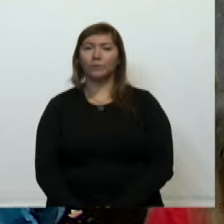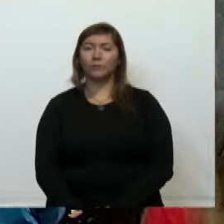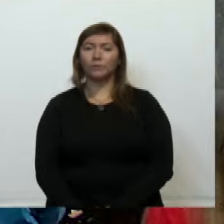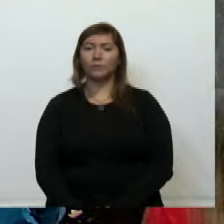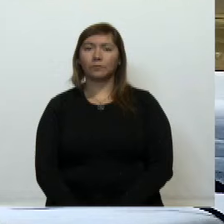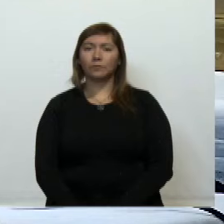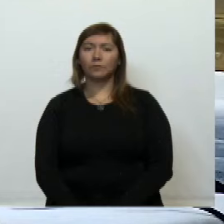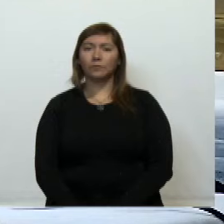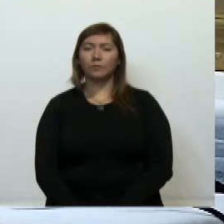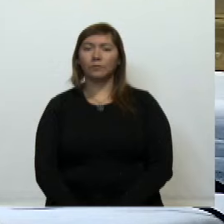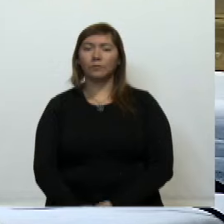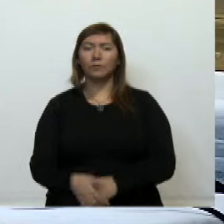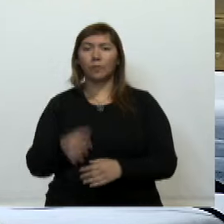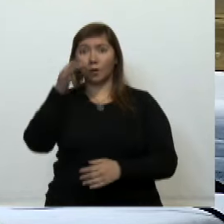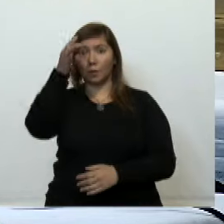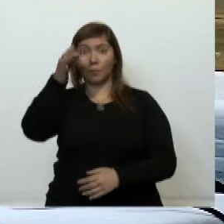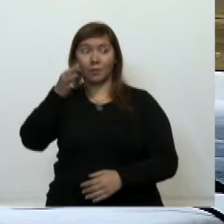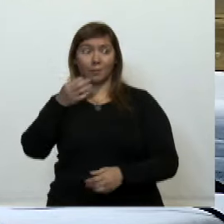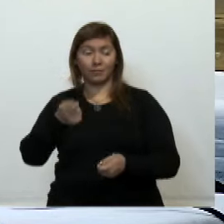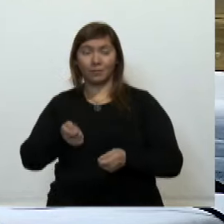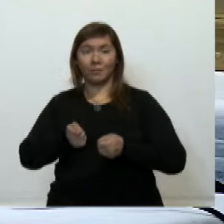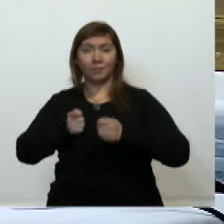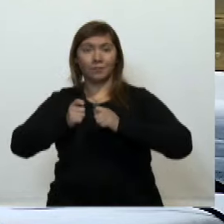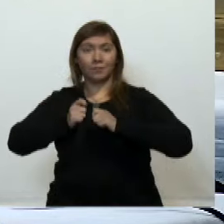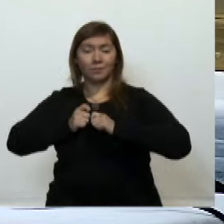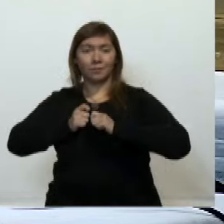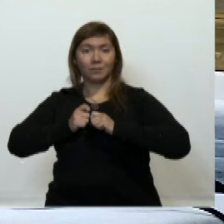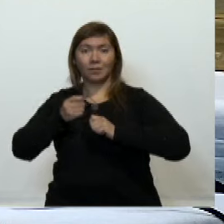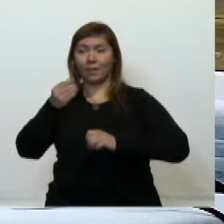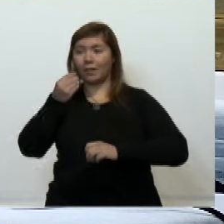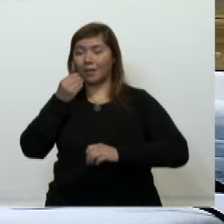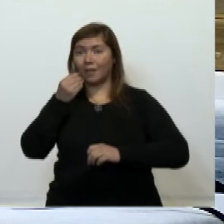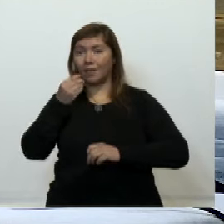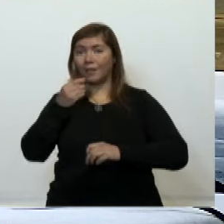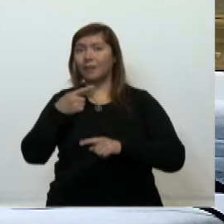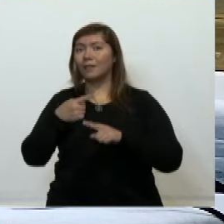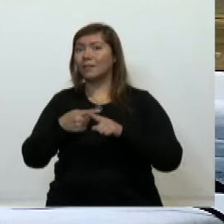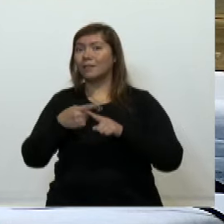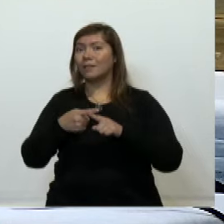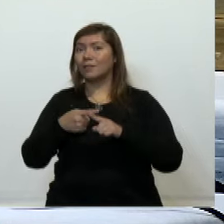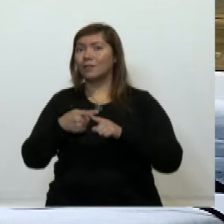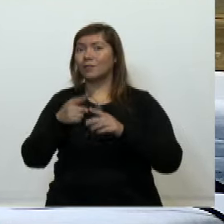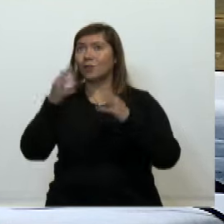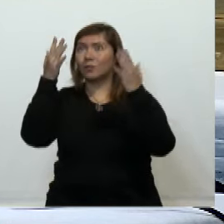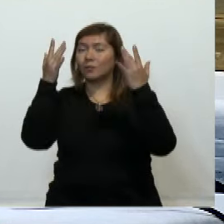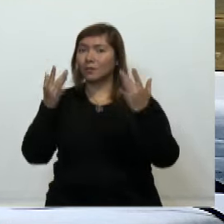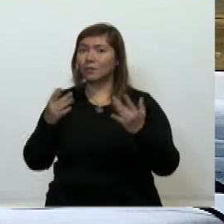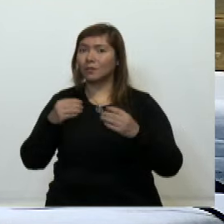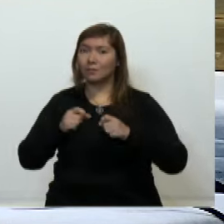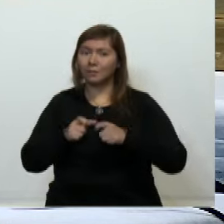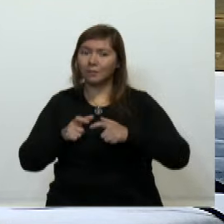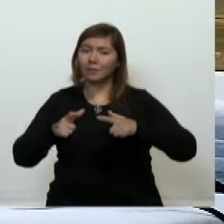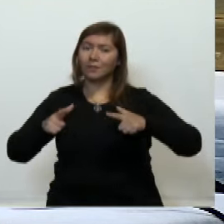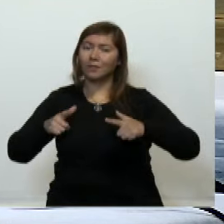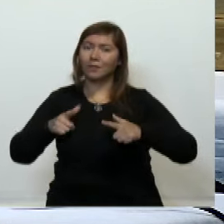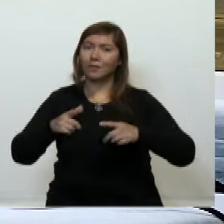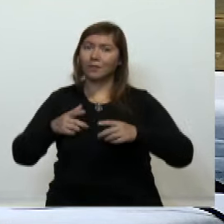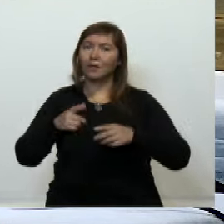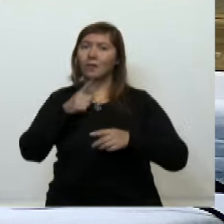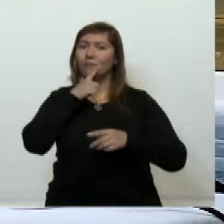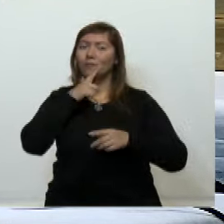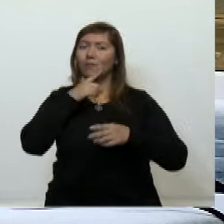Alimentados con esta Eucaristía, te pedimos, Padre, que por la celebración frecuente de este misterio crezca en nosotros el fruto de la salvación.